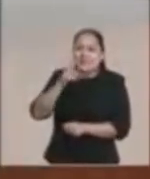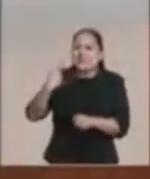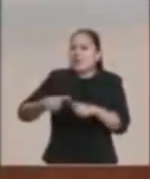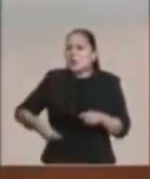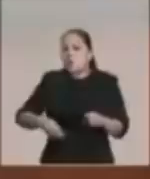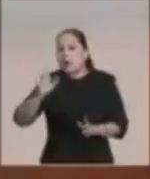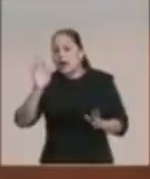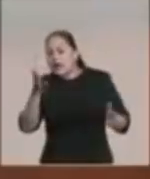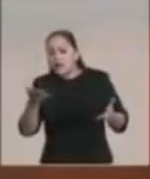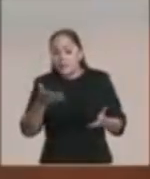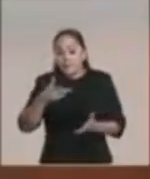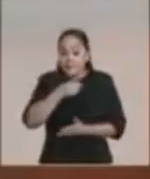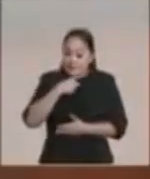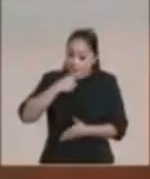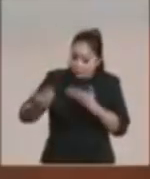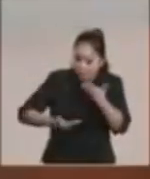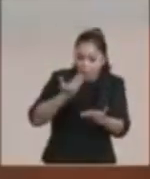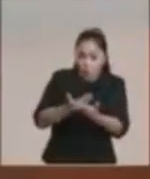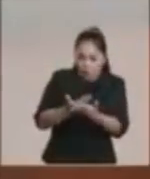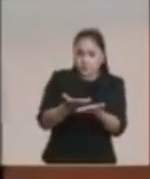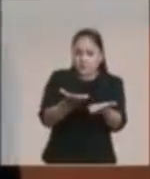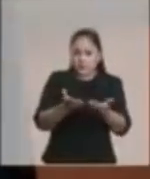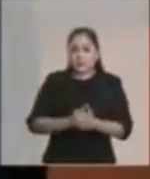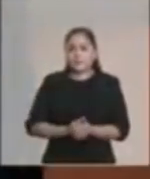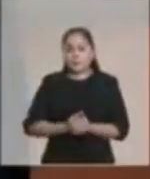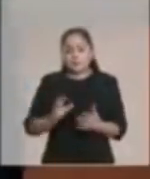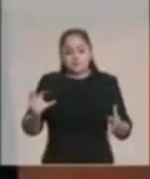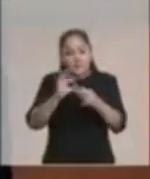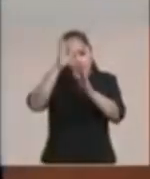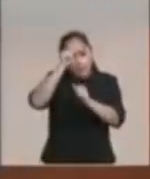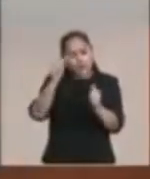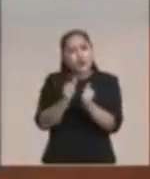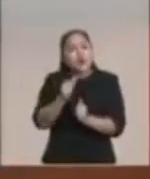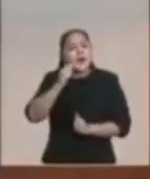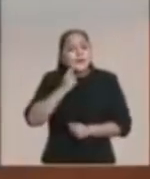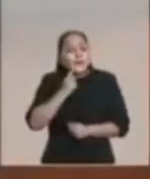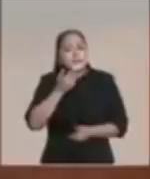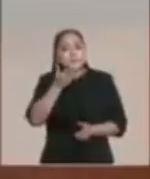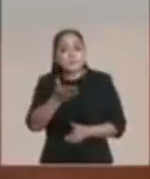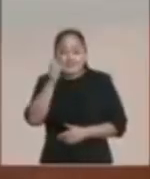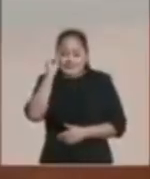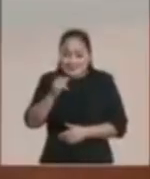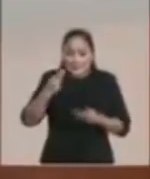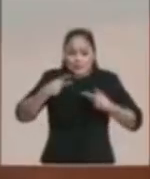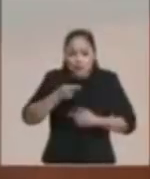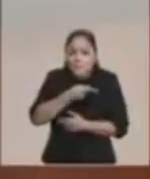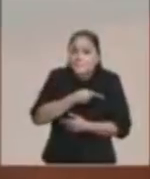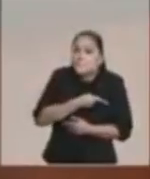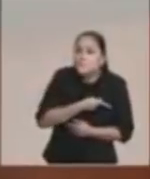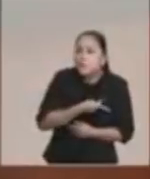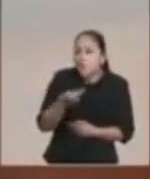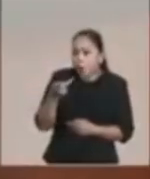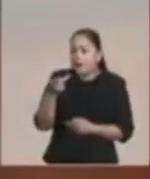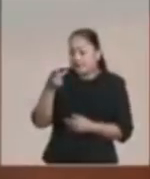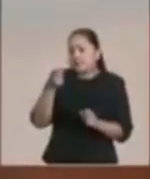cuando tenemos que hacer planteamientos. Coincido con Andrés en el tema de que ha crecido la pobreza. Nuevo León es el único estado